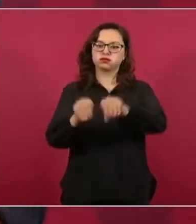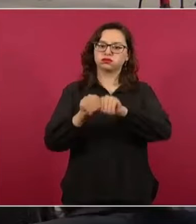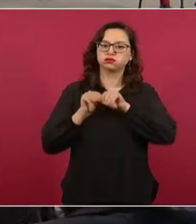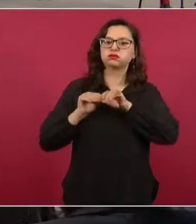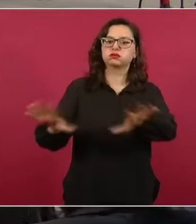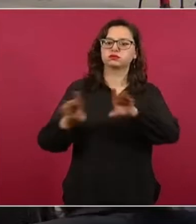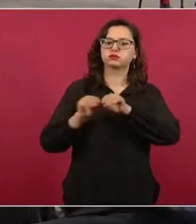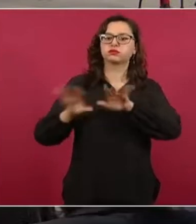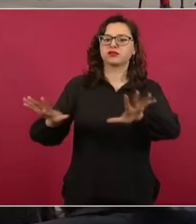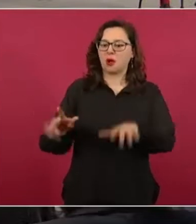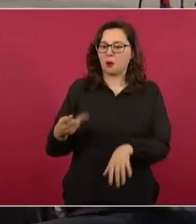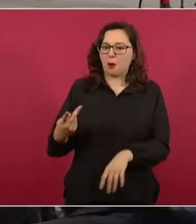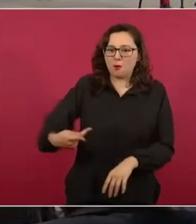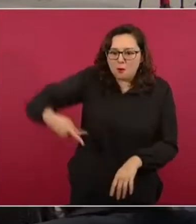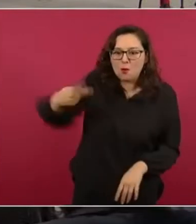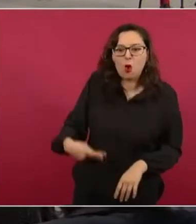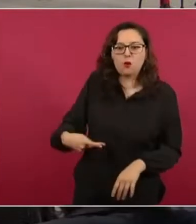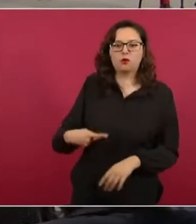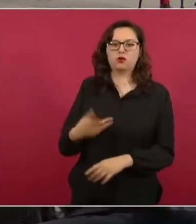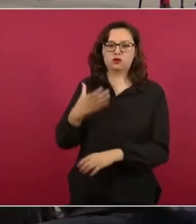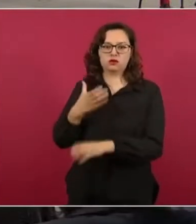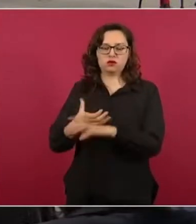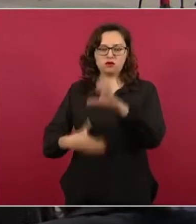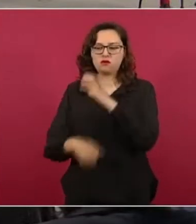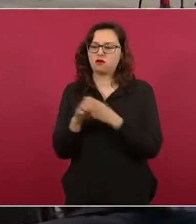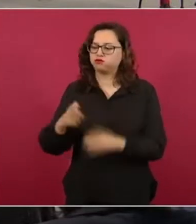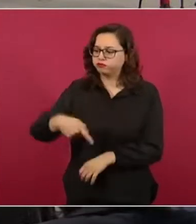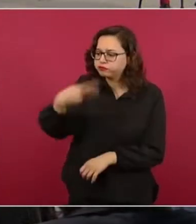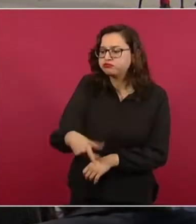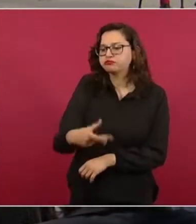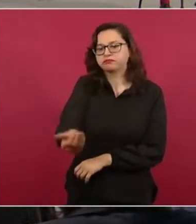para la producción, sobre todo del autoconsumo.